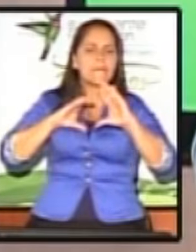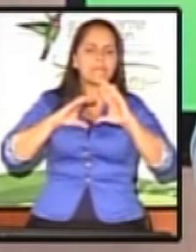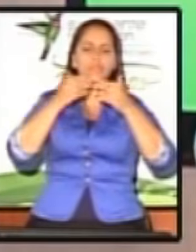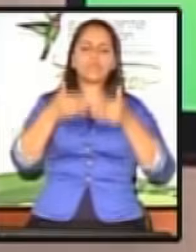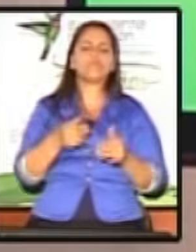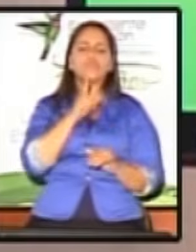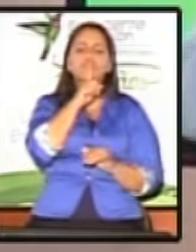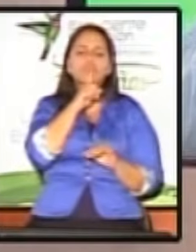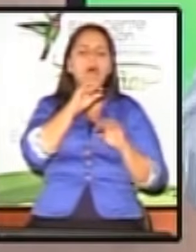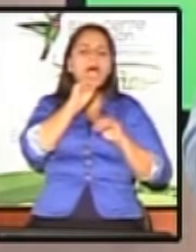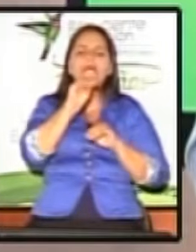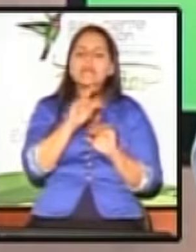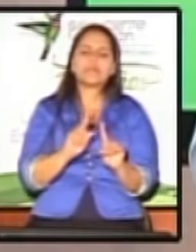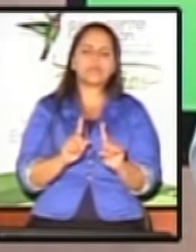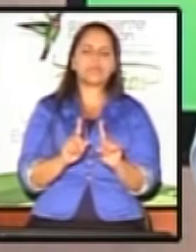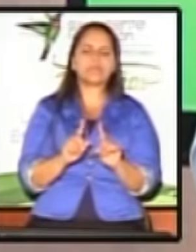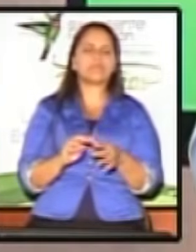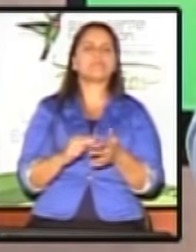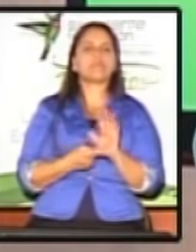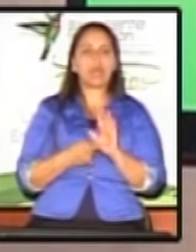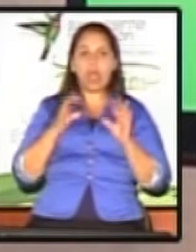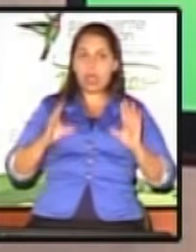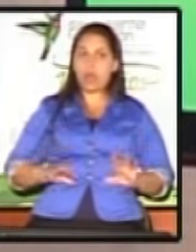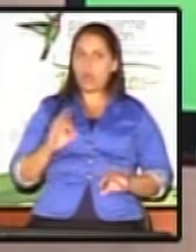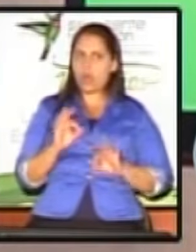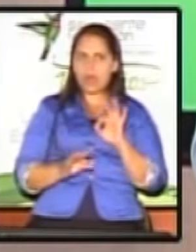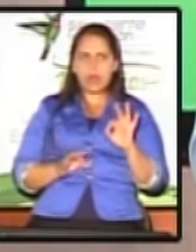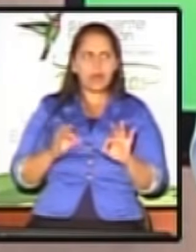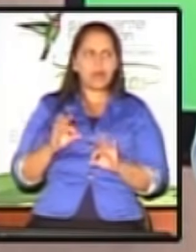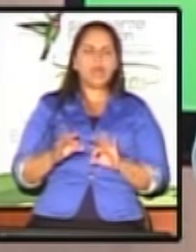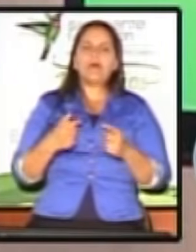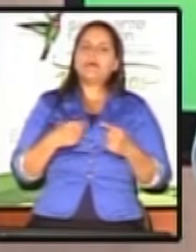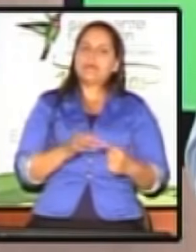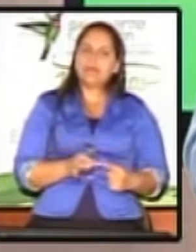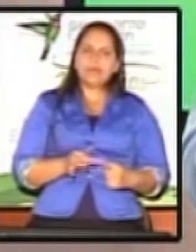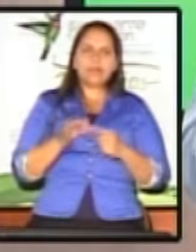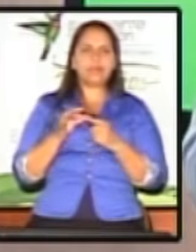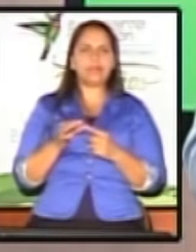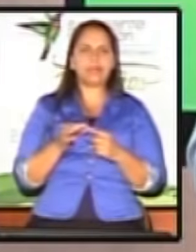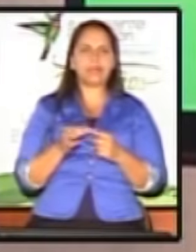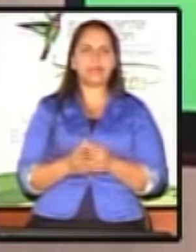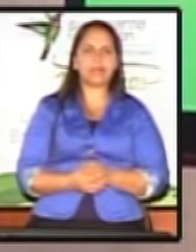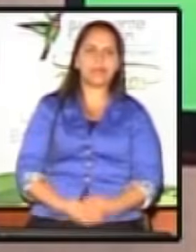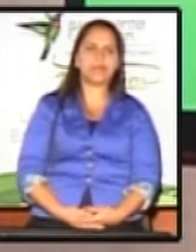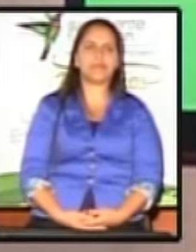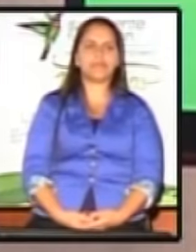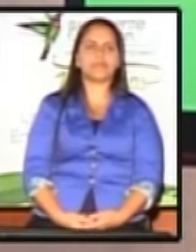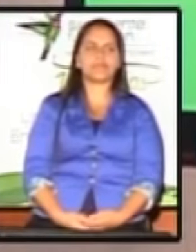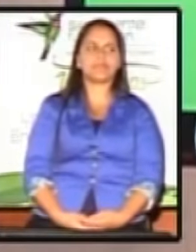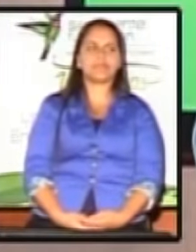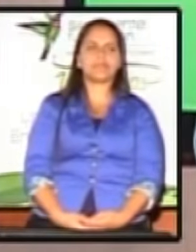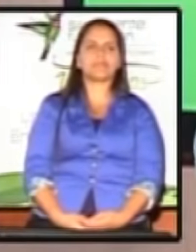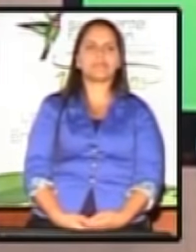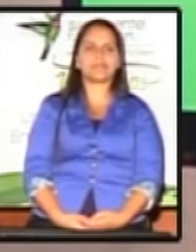Y es algo que hacemos que también rompe el cuidado, que es lo que les acabo de decir anteriormente, cuando no somos capaces de enfrentar